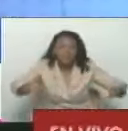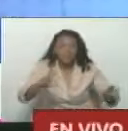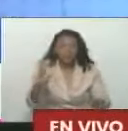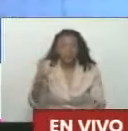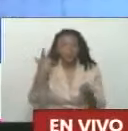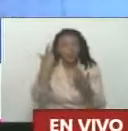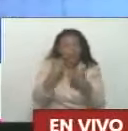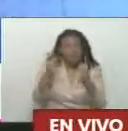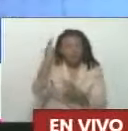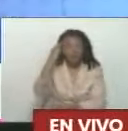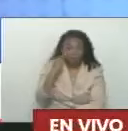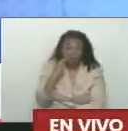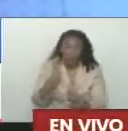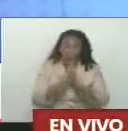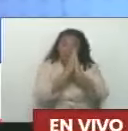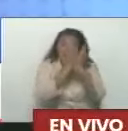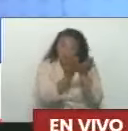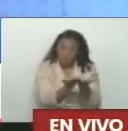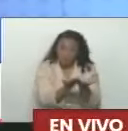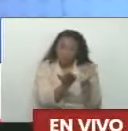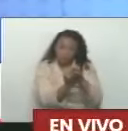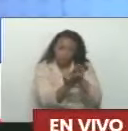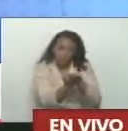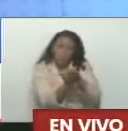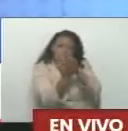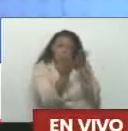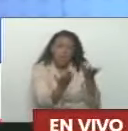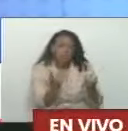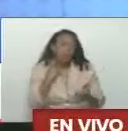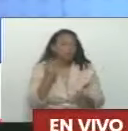llegó, yo estoy leyendo un libro de Bolívar, Pacheco,